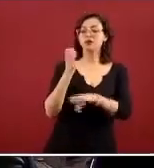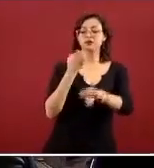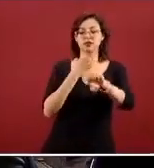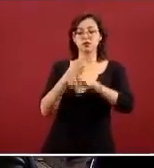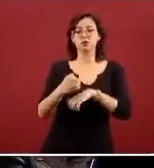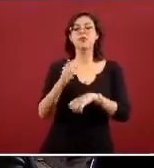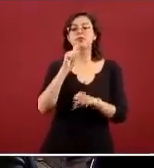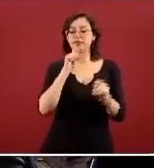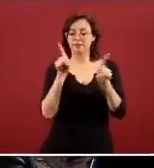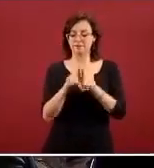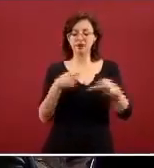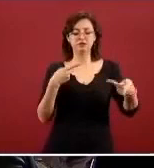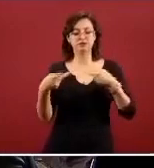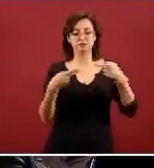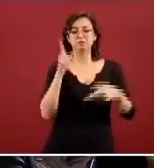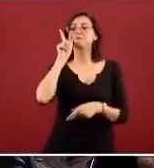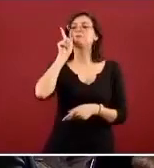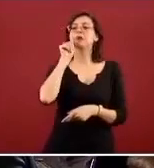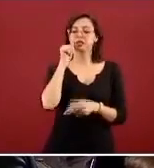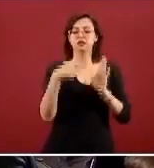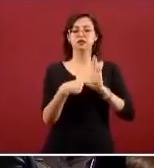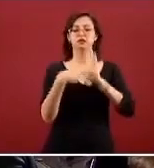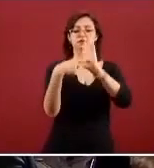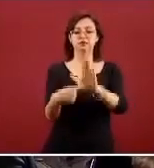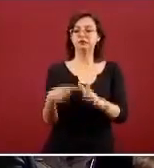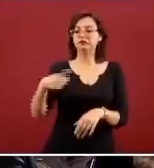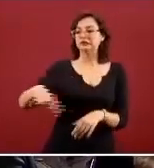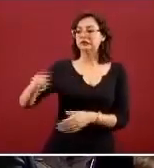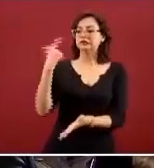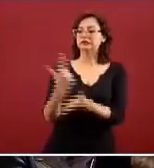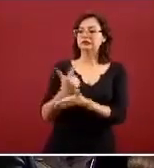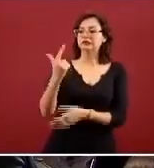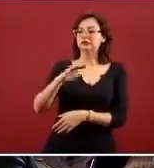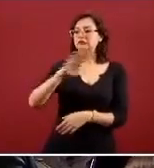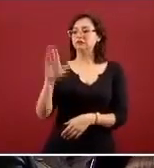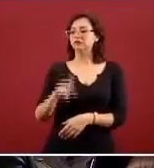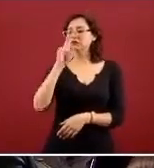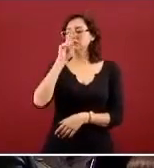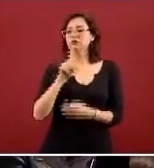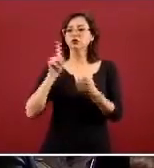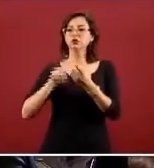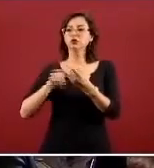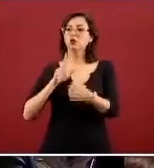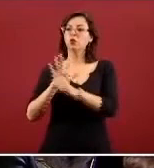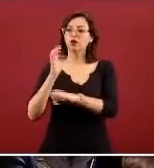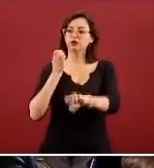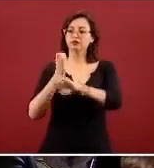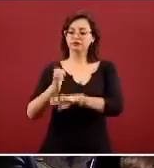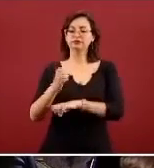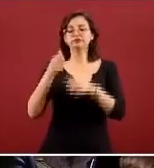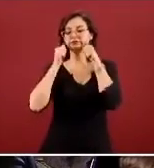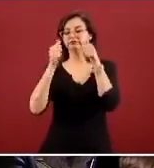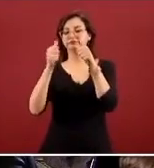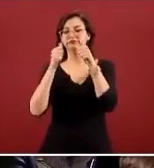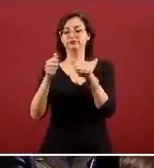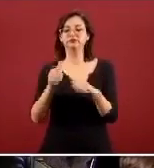también para mañana un cuadro con letalidad por estado para poder también estar dando seguimiento a este indicador. La siguiente, por